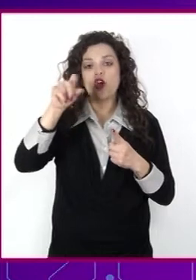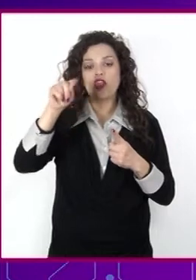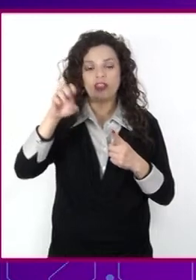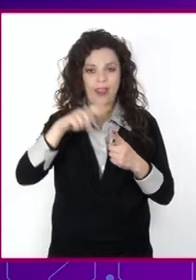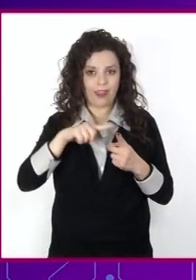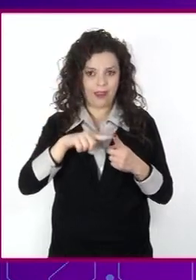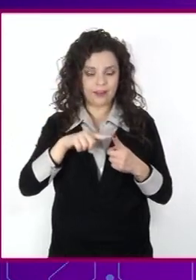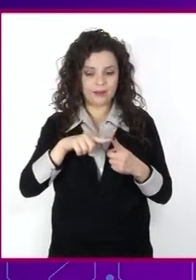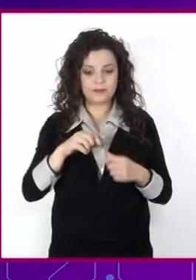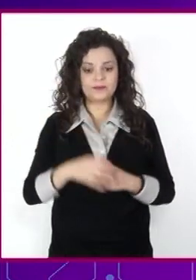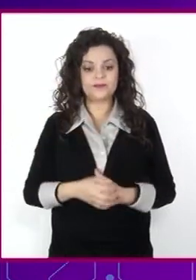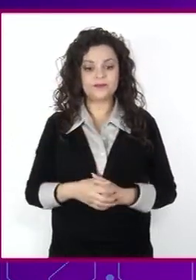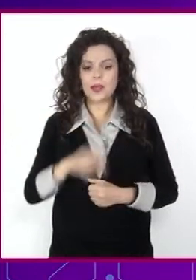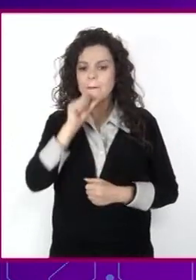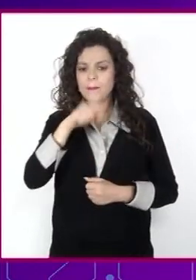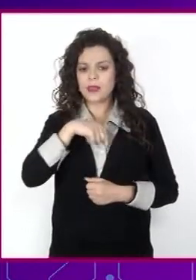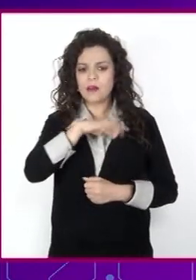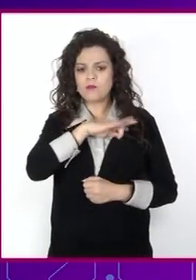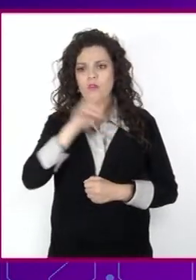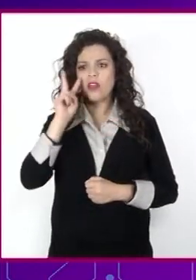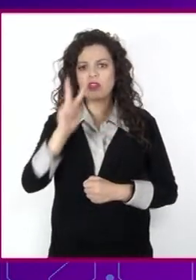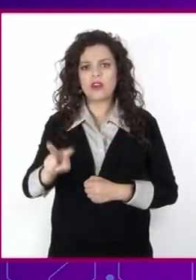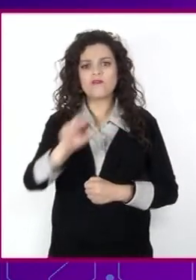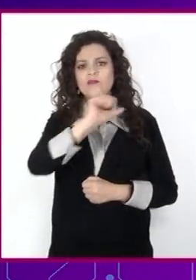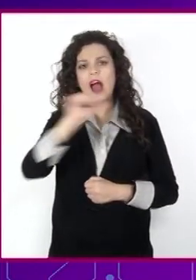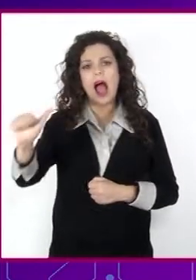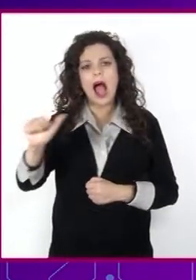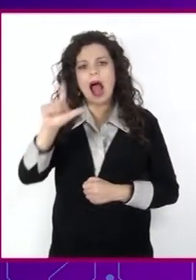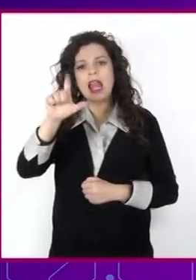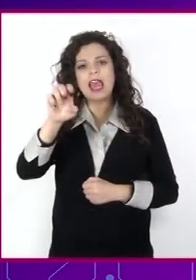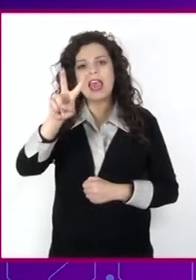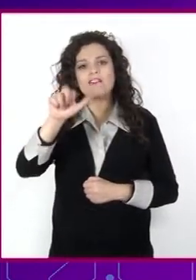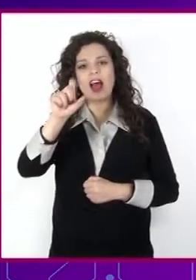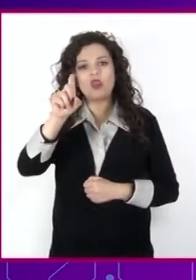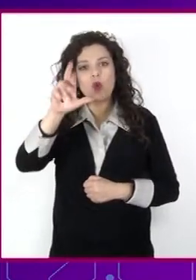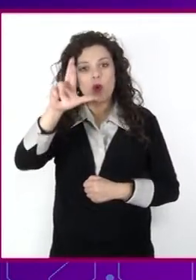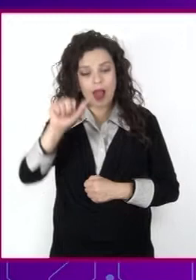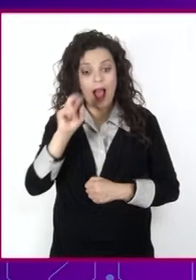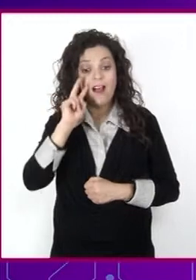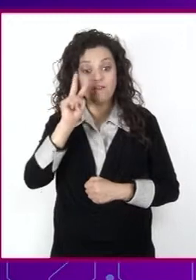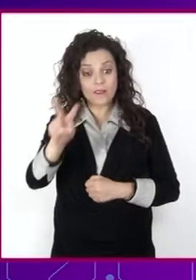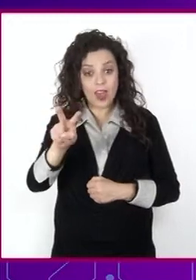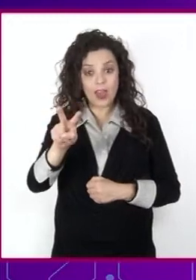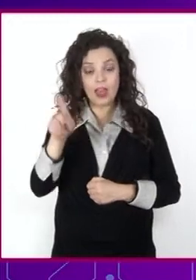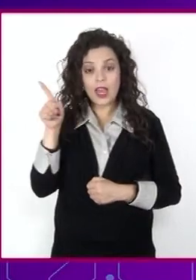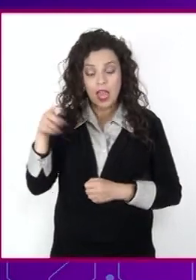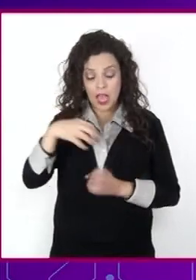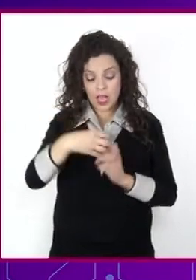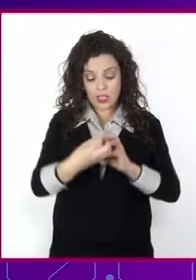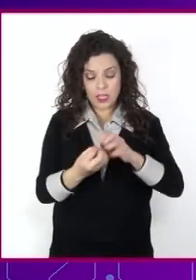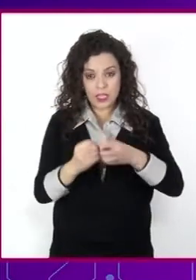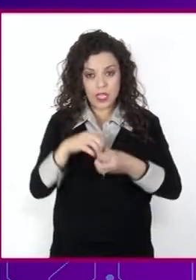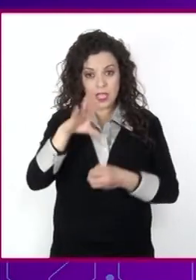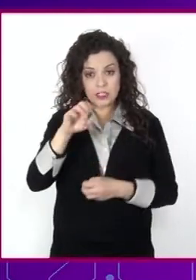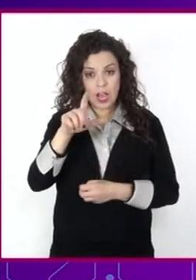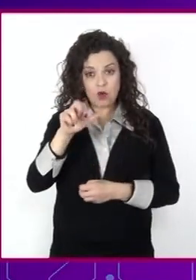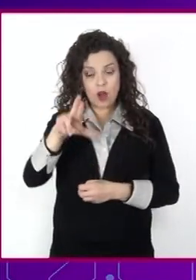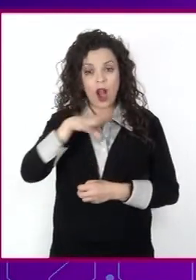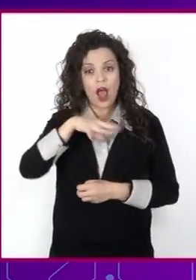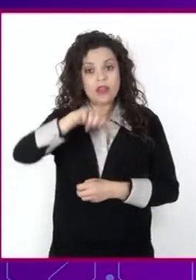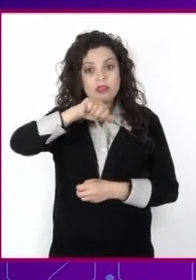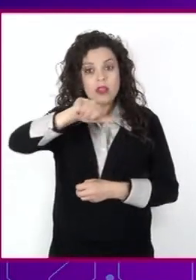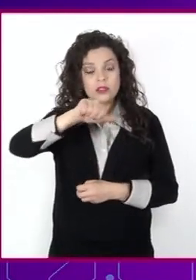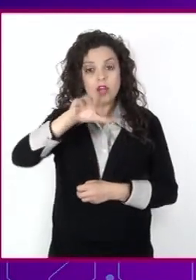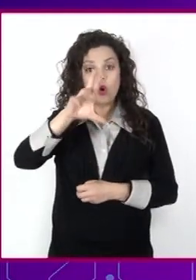También puedo ver el de la levadura. Menciona que sus células eucariontes tienen 16